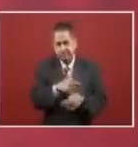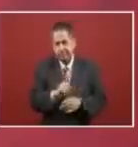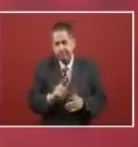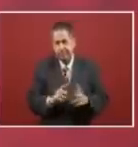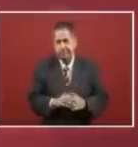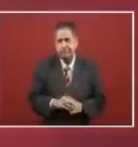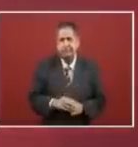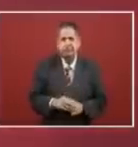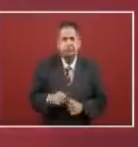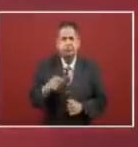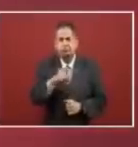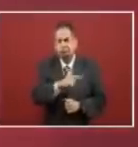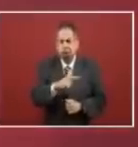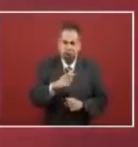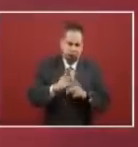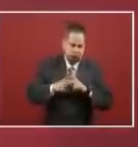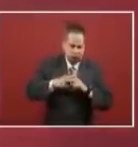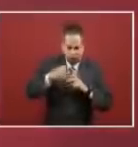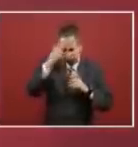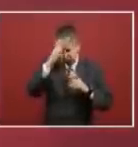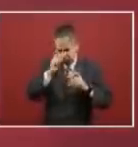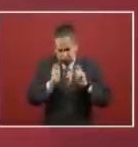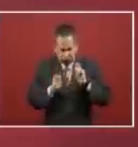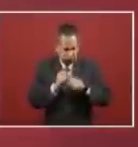un analista un investigador